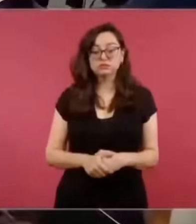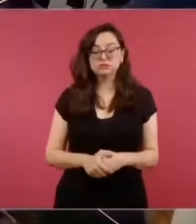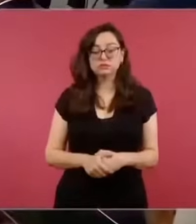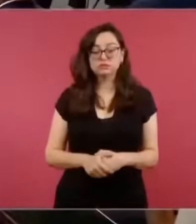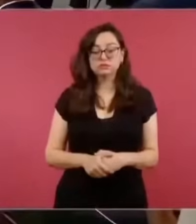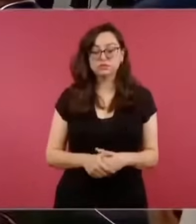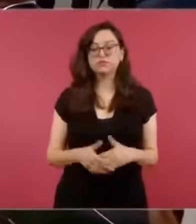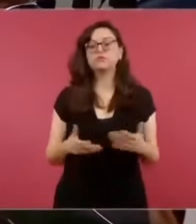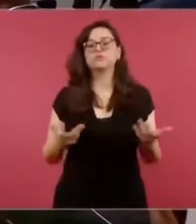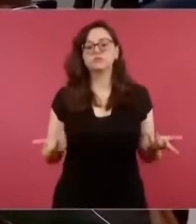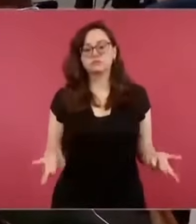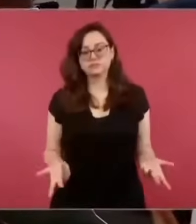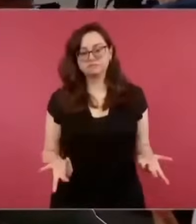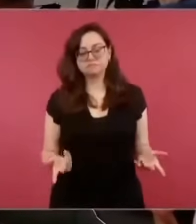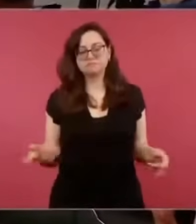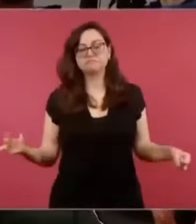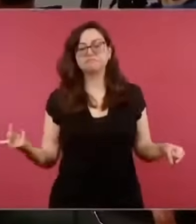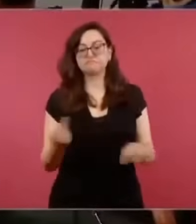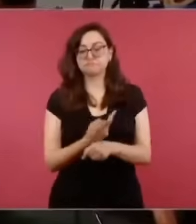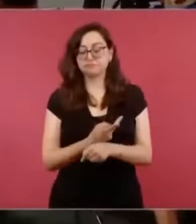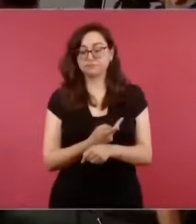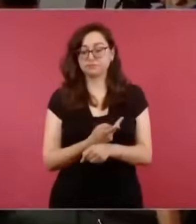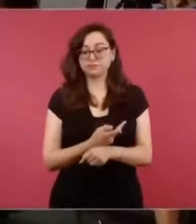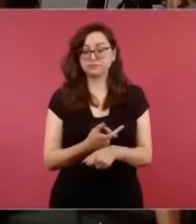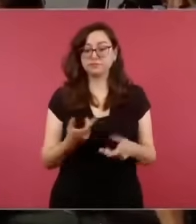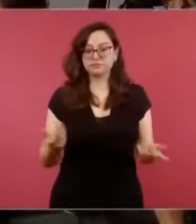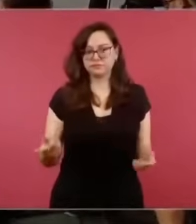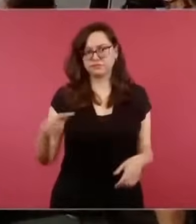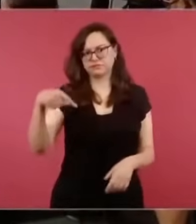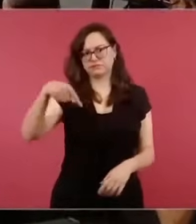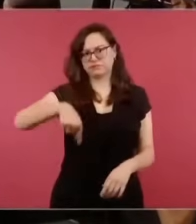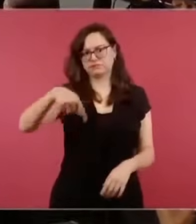Entonces, después de la denuncia que se hizo,